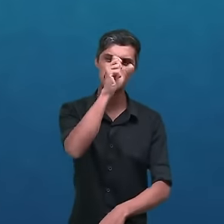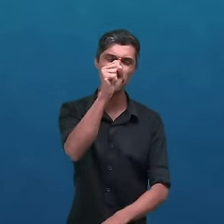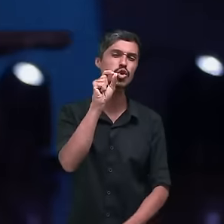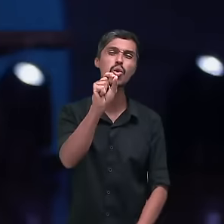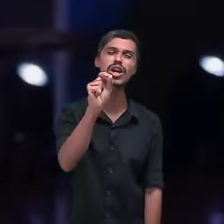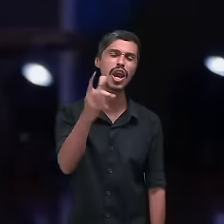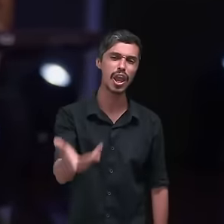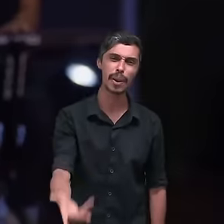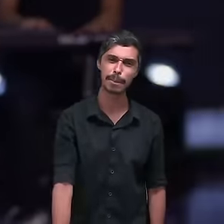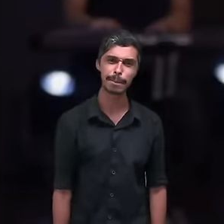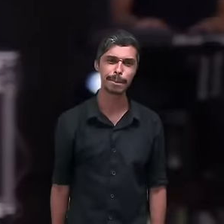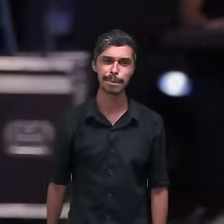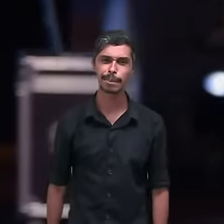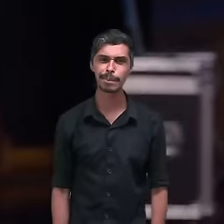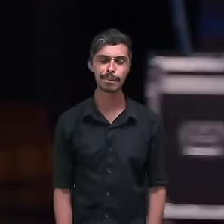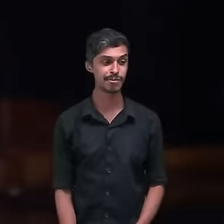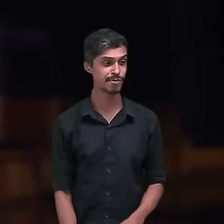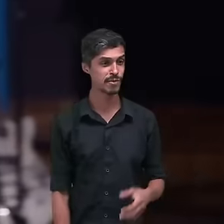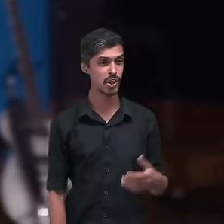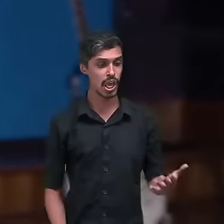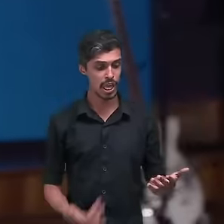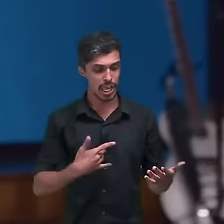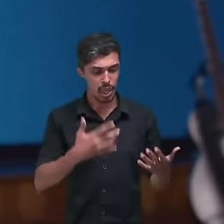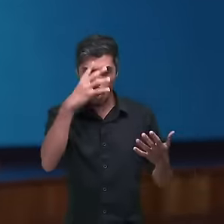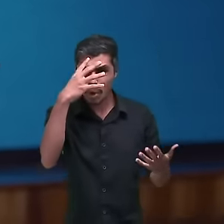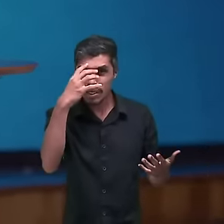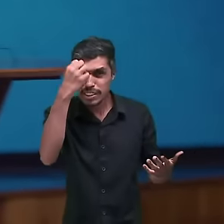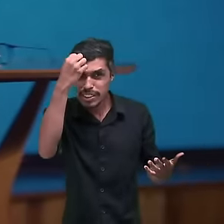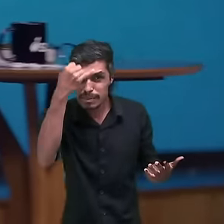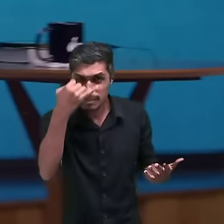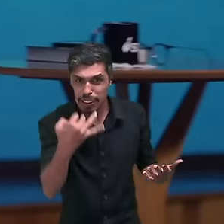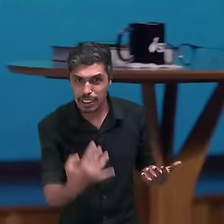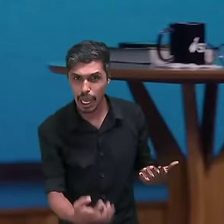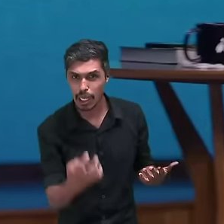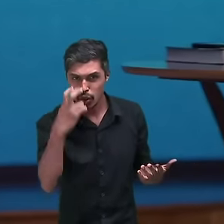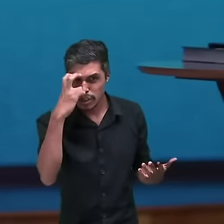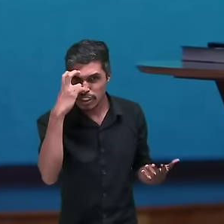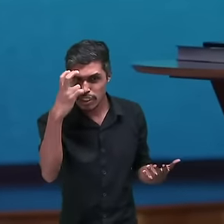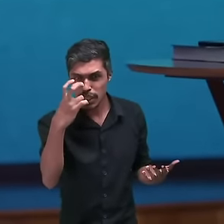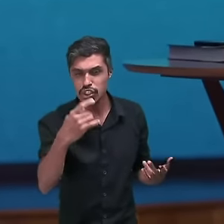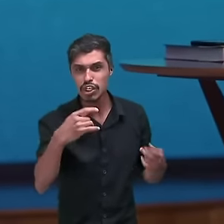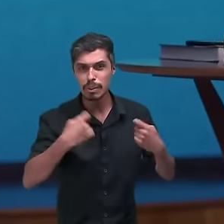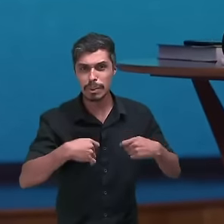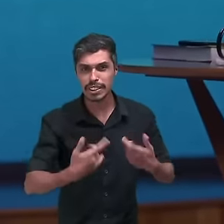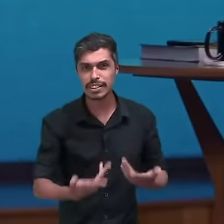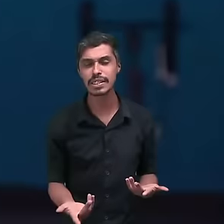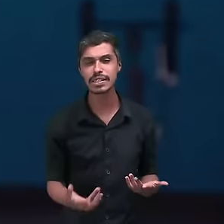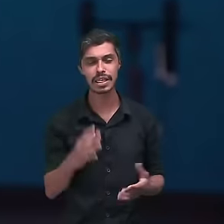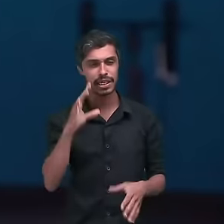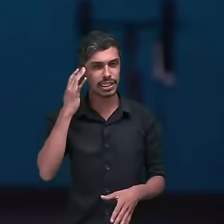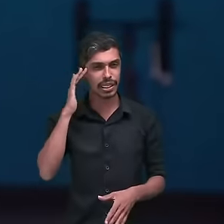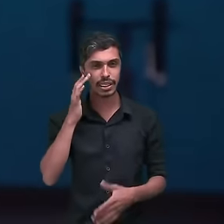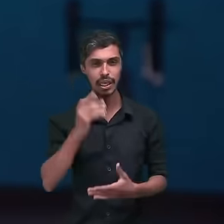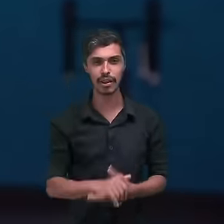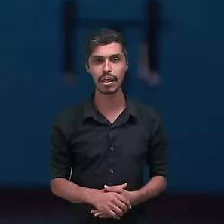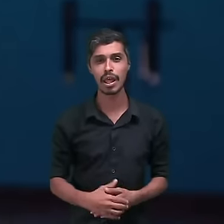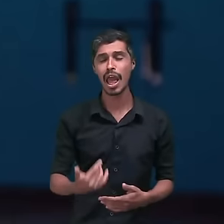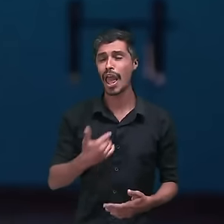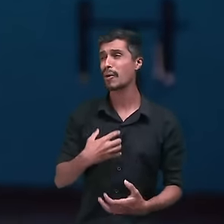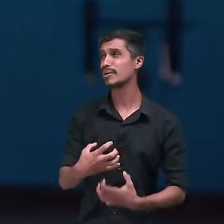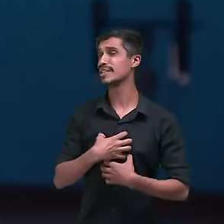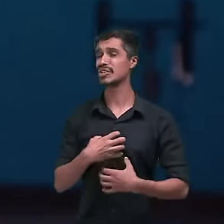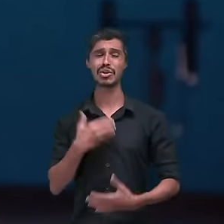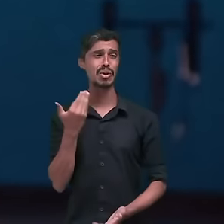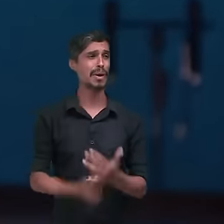Sea muy consciente de lo que te estoy hablando y sea inteligente y sea corajoso. Ah, pastor, yo siento que estoy perdiendo la